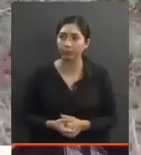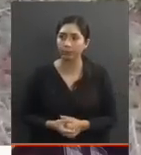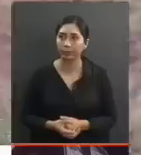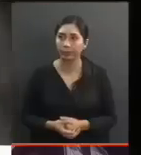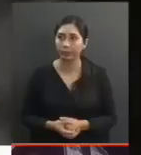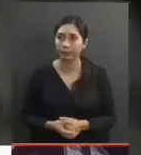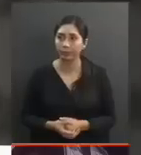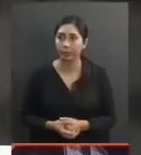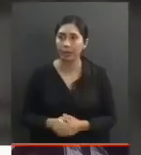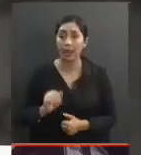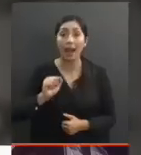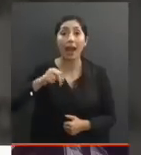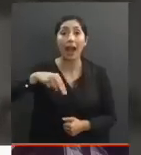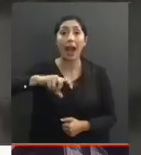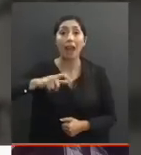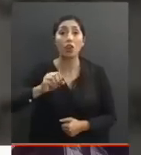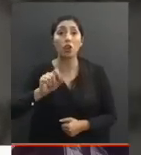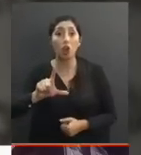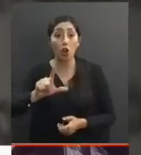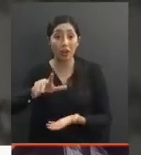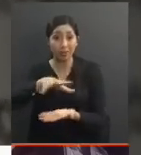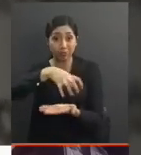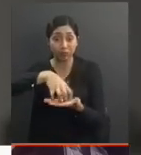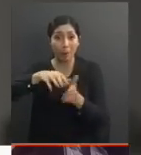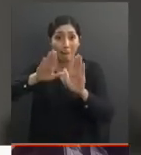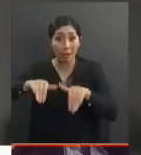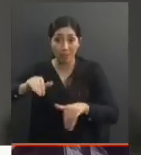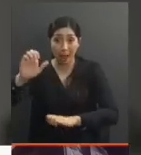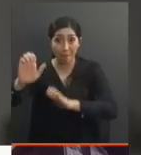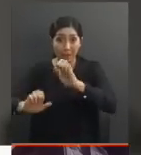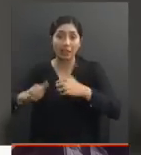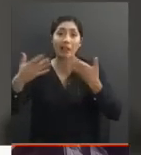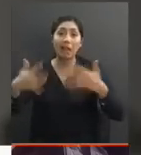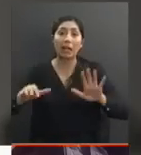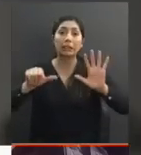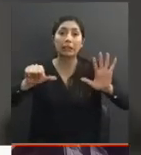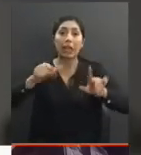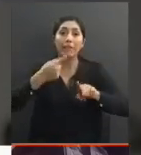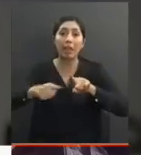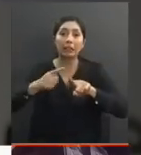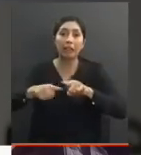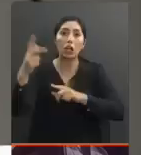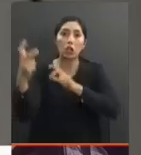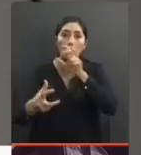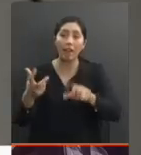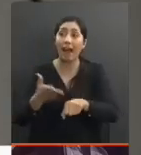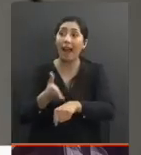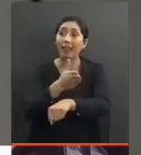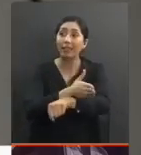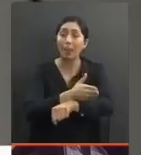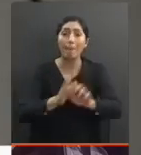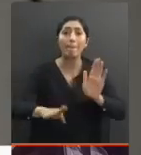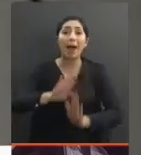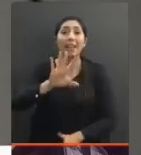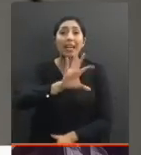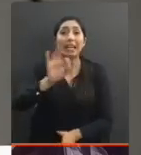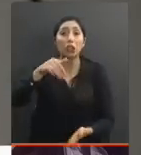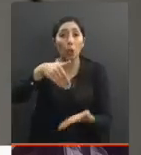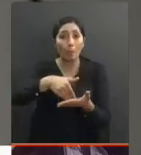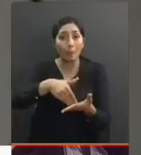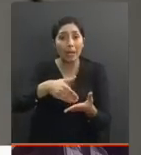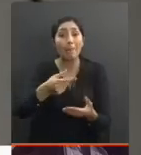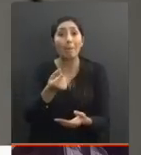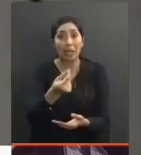En Angol, a un mismo predio, le han robado 6 veces. La primera vez, madera avaluada en más de 500 mil pesos. La